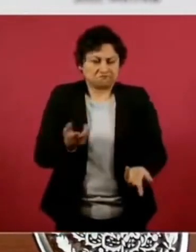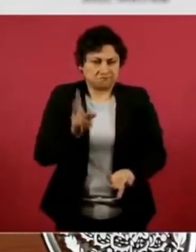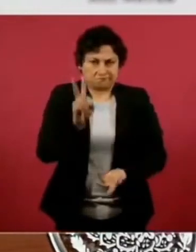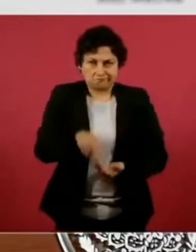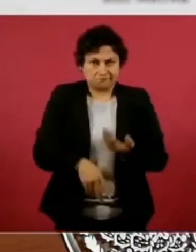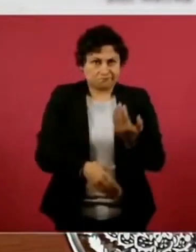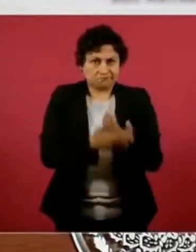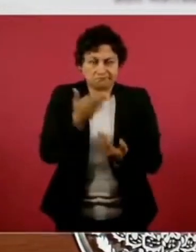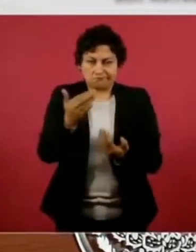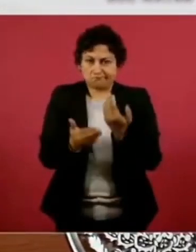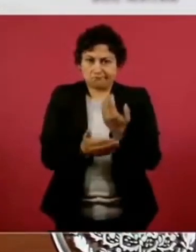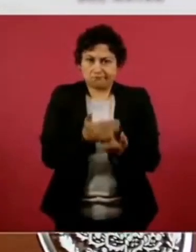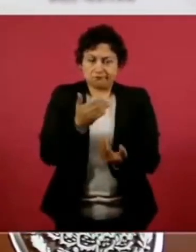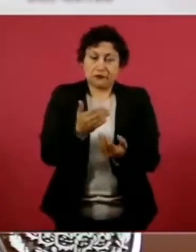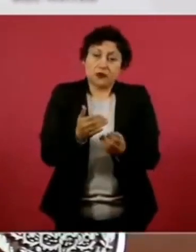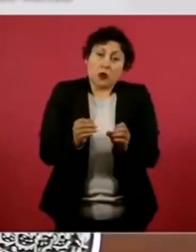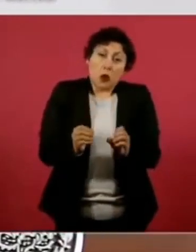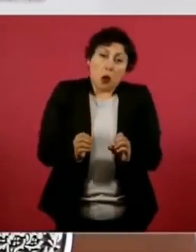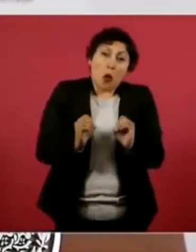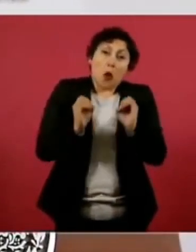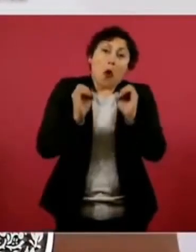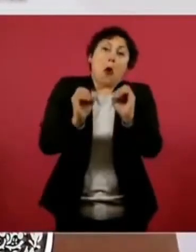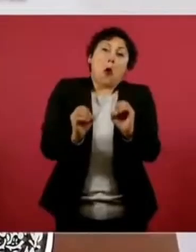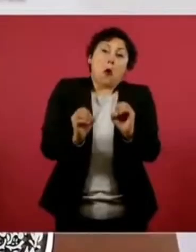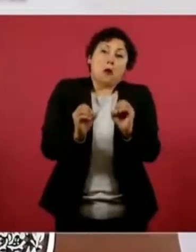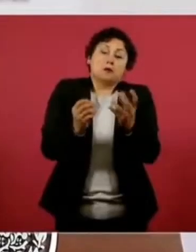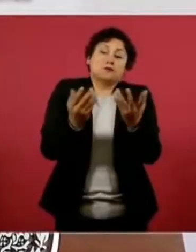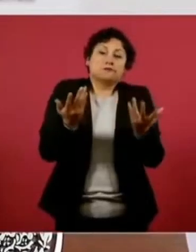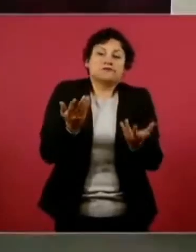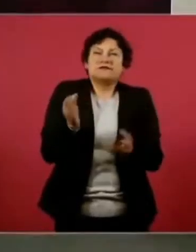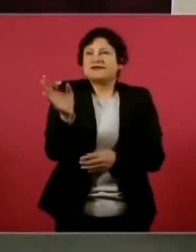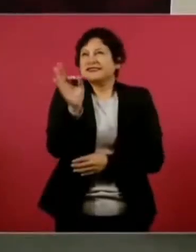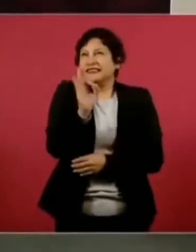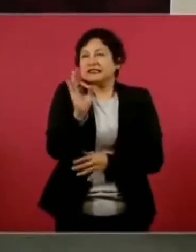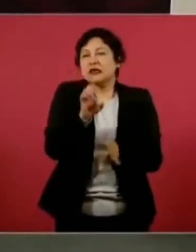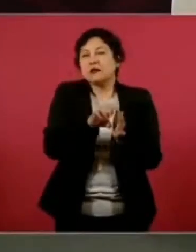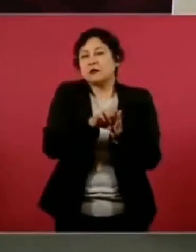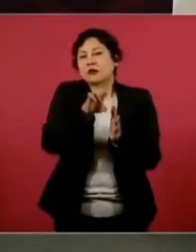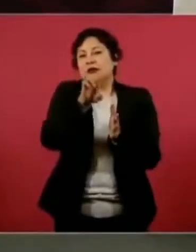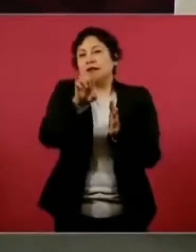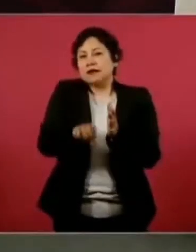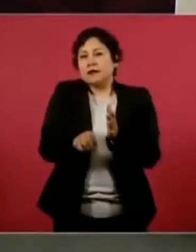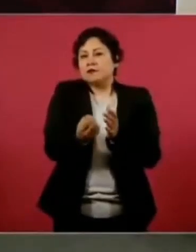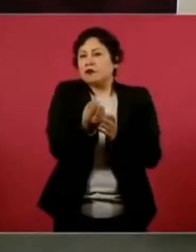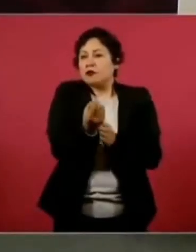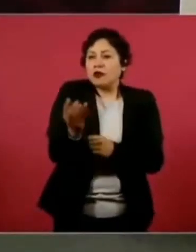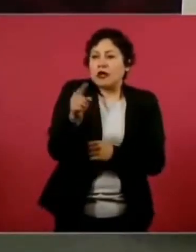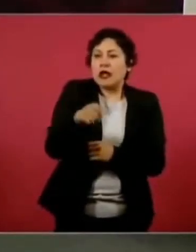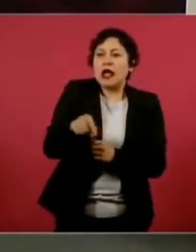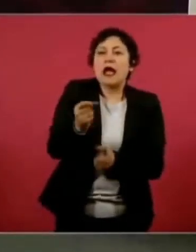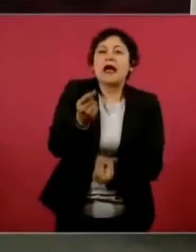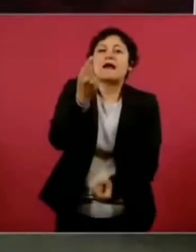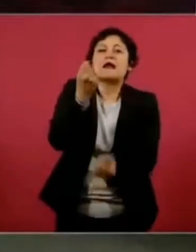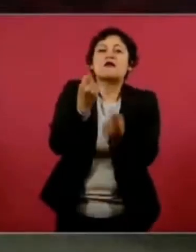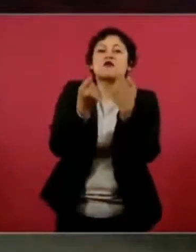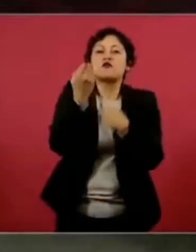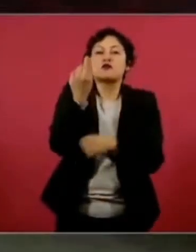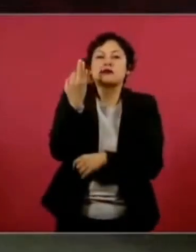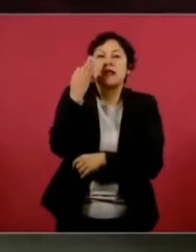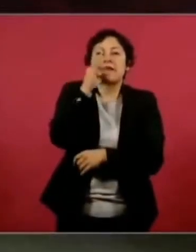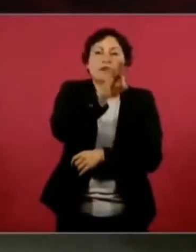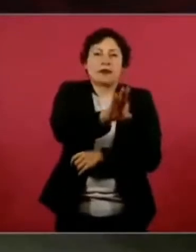las traiciones que hemos enfrentado no han tenido